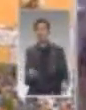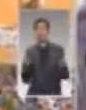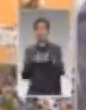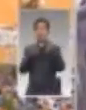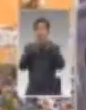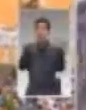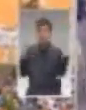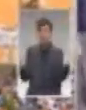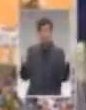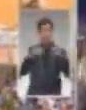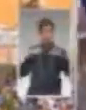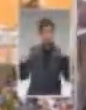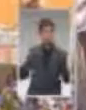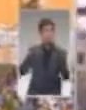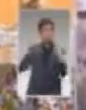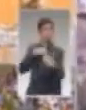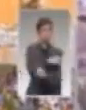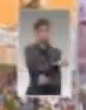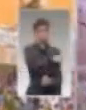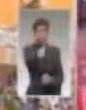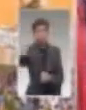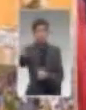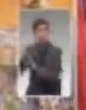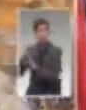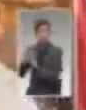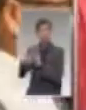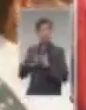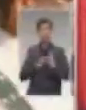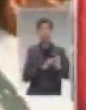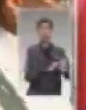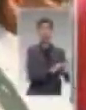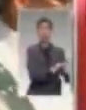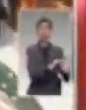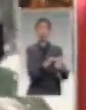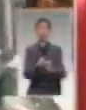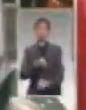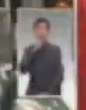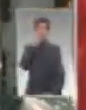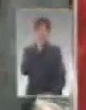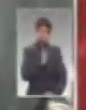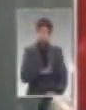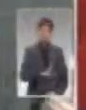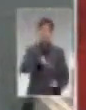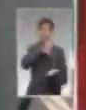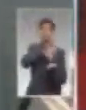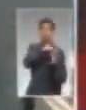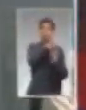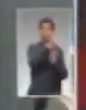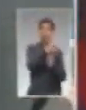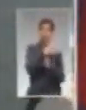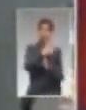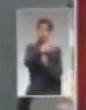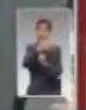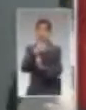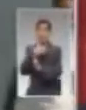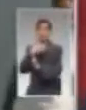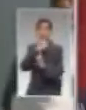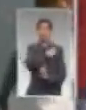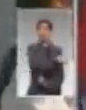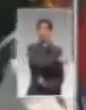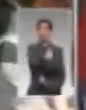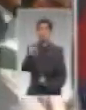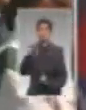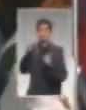a una de las señoras que ella también había llegado con su entrada. Estamos en vivo. Cuéntenos su caso. ¿Tenía parte de... ¿Usted también tenía